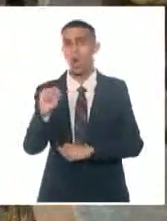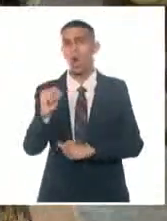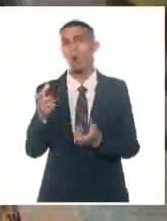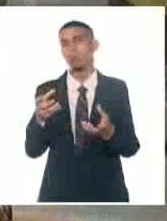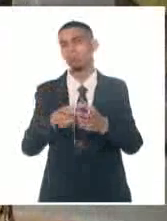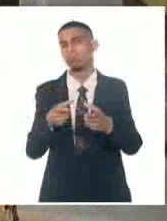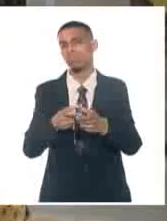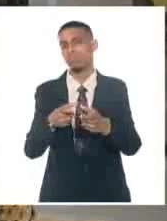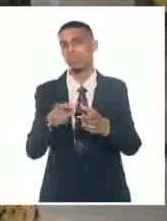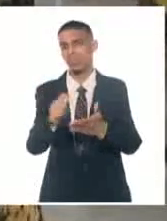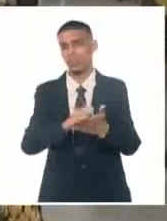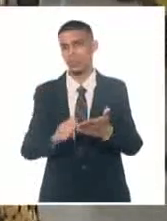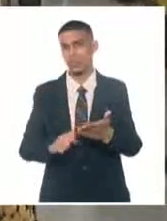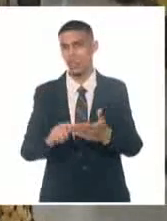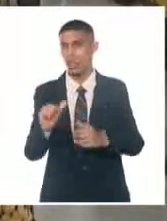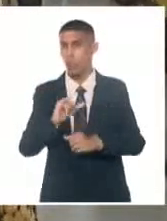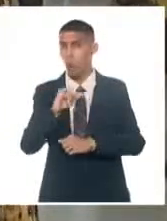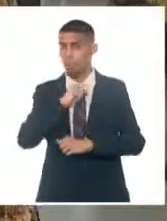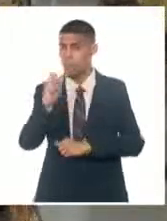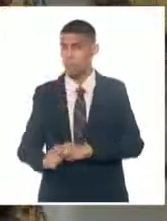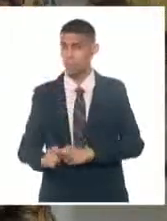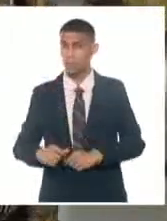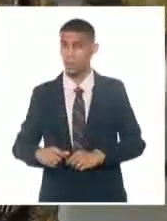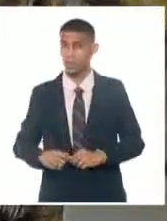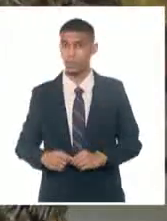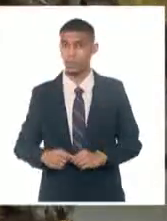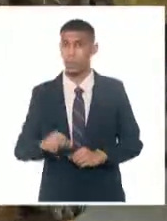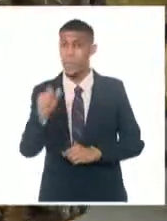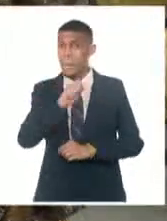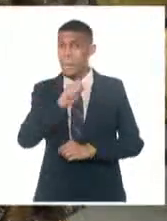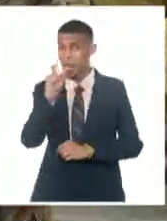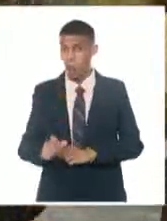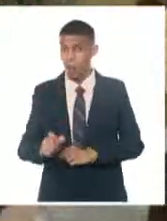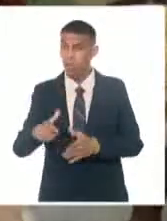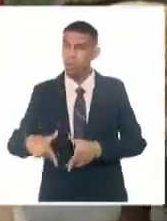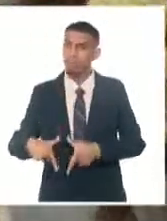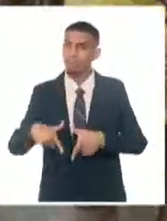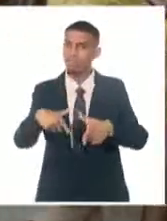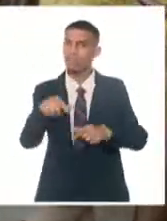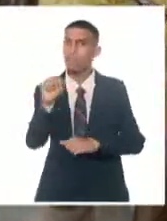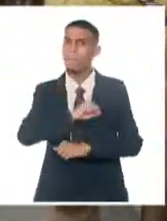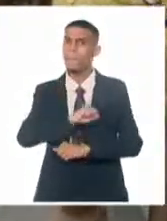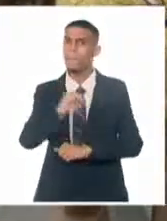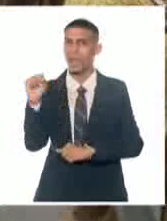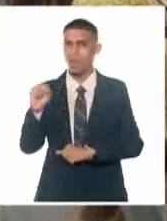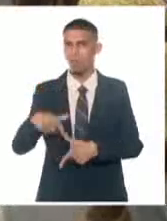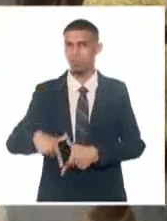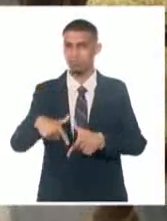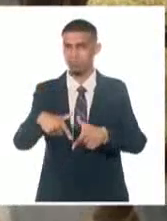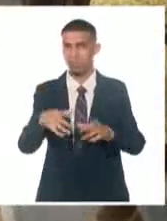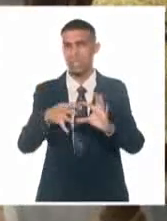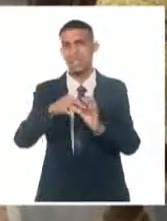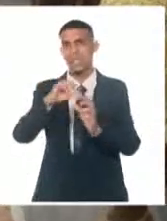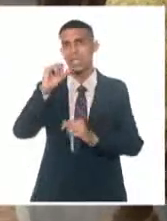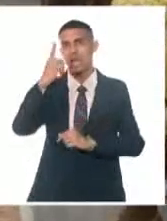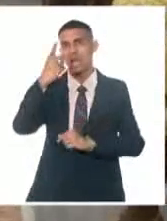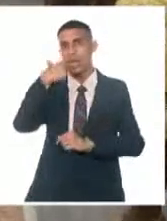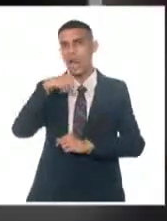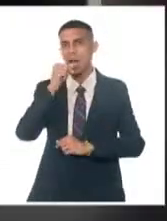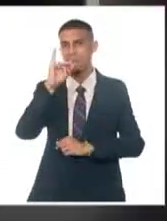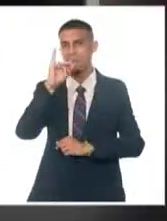cubana la periodista Gladys Rubio fue reconocida con el premio Roberto agudo por la obra de la vida